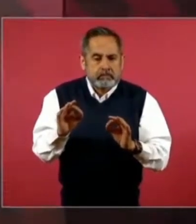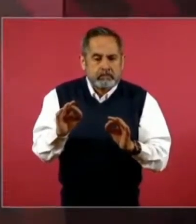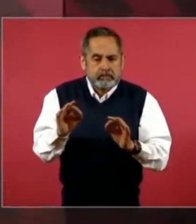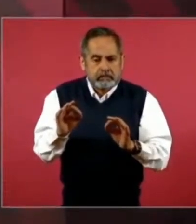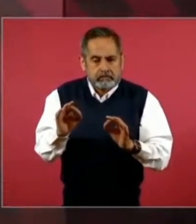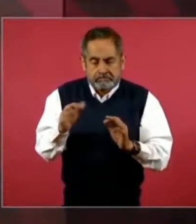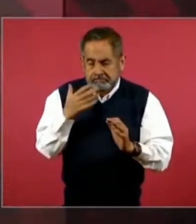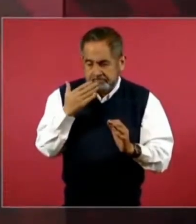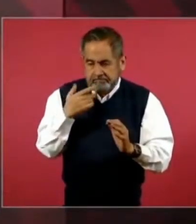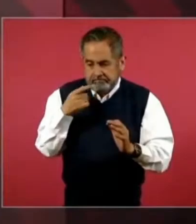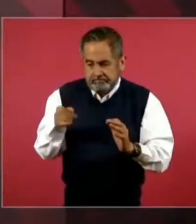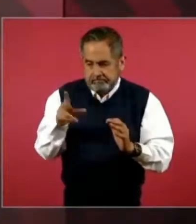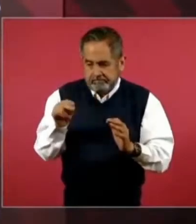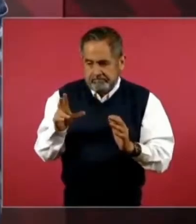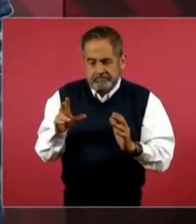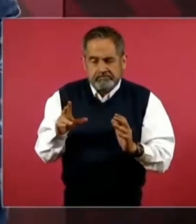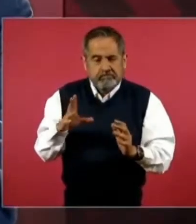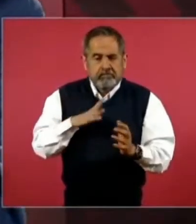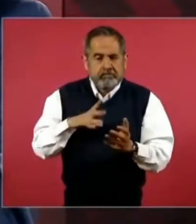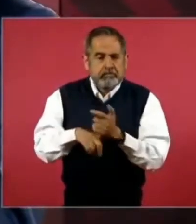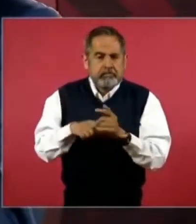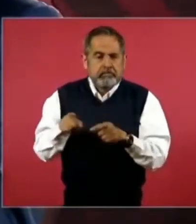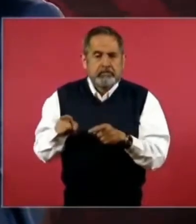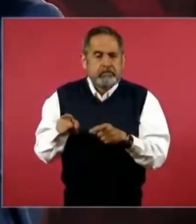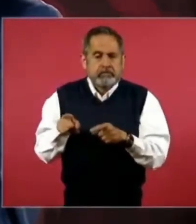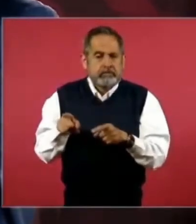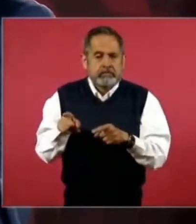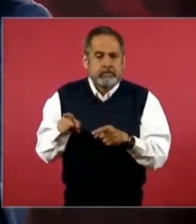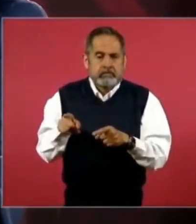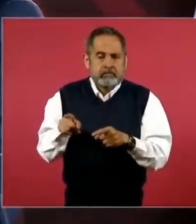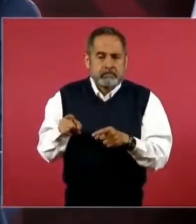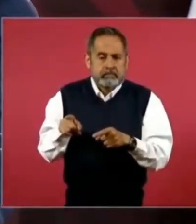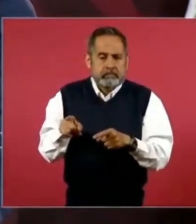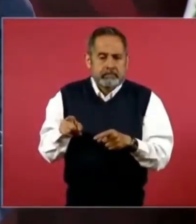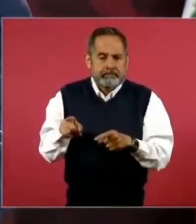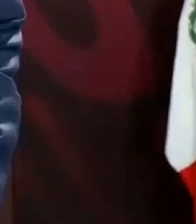no hubo